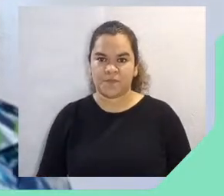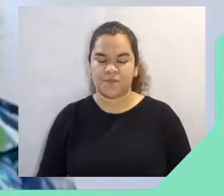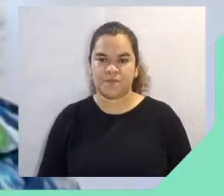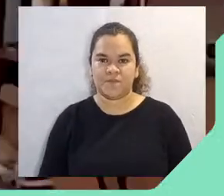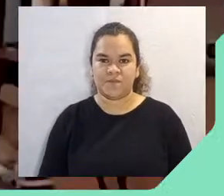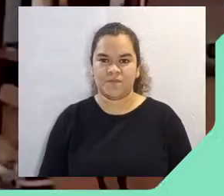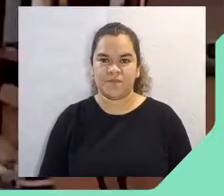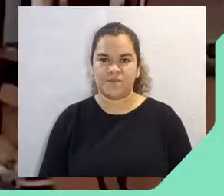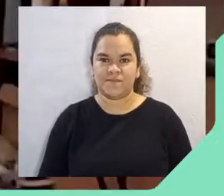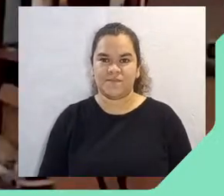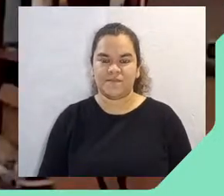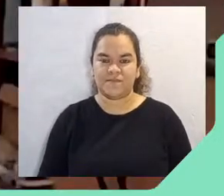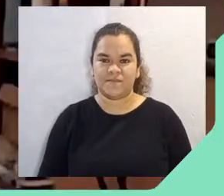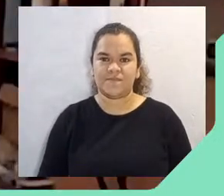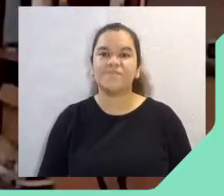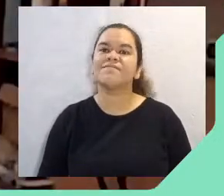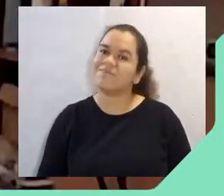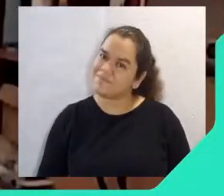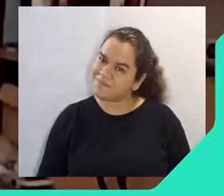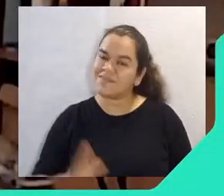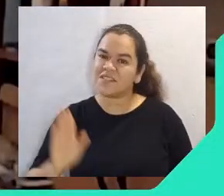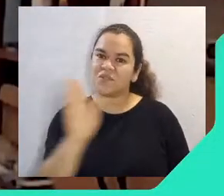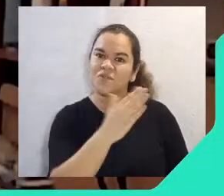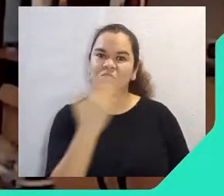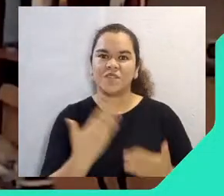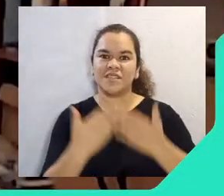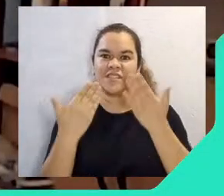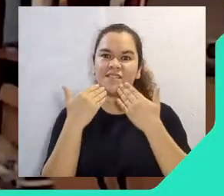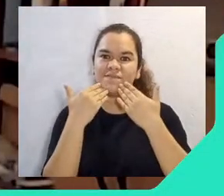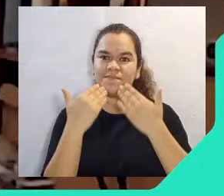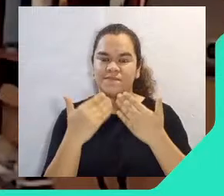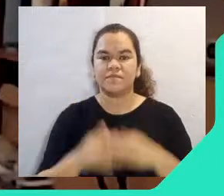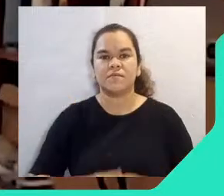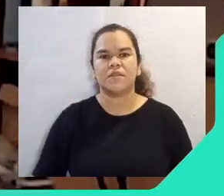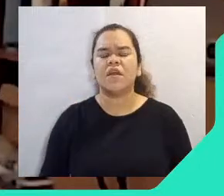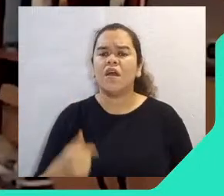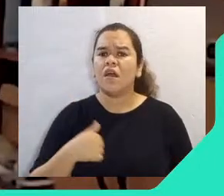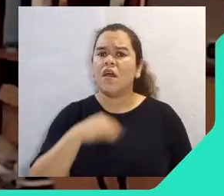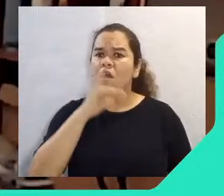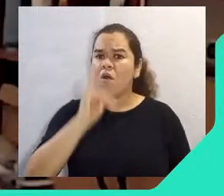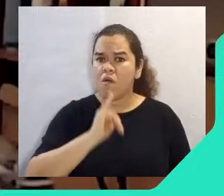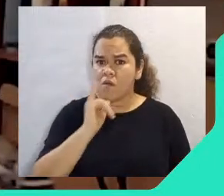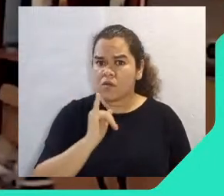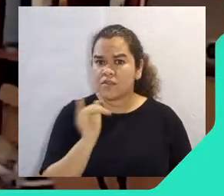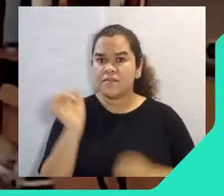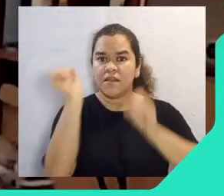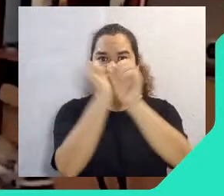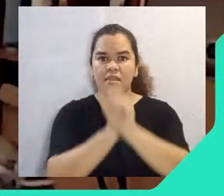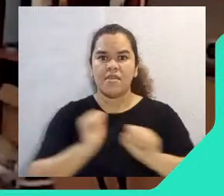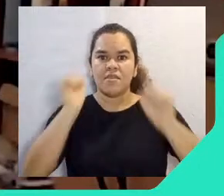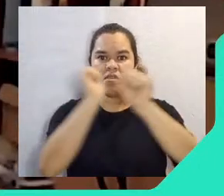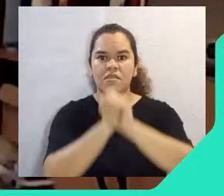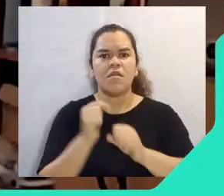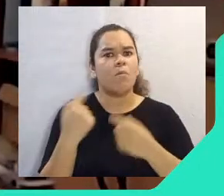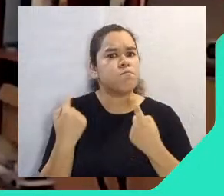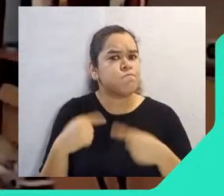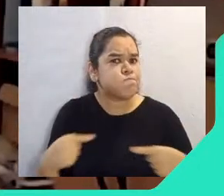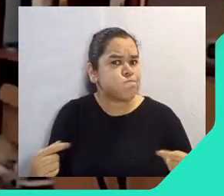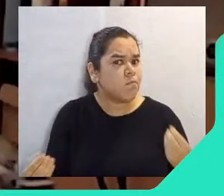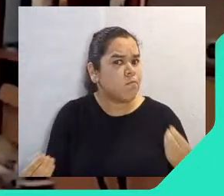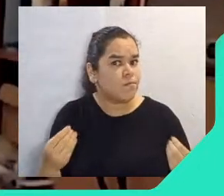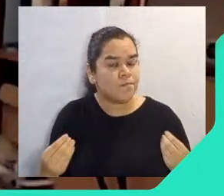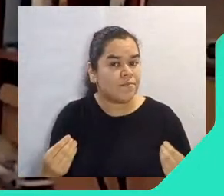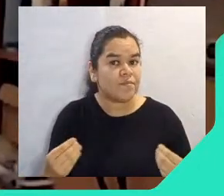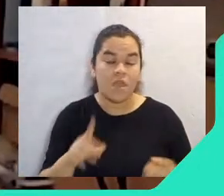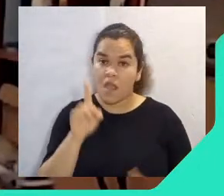Muchas gracias, buen día a todos, y bueno, les voy a contar un poco en qué consiste la carrera de Ingeniería Electricista. Cuando escuchamos